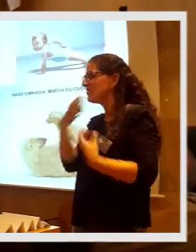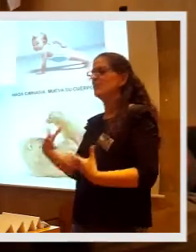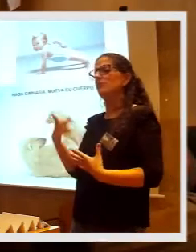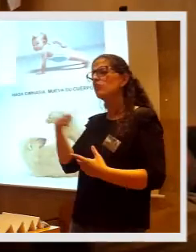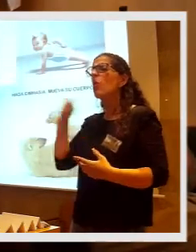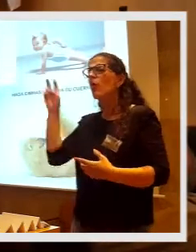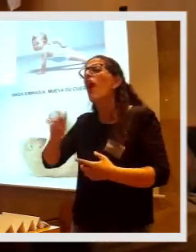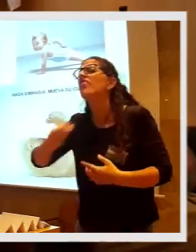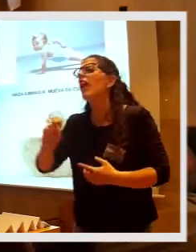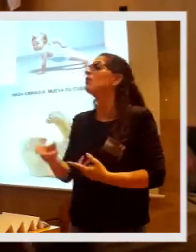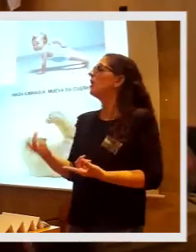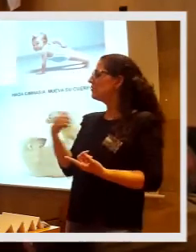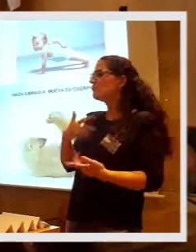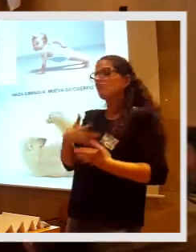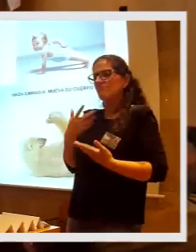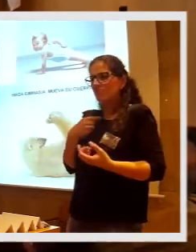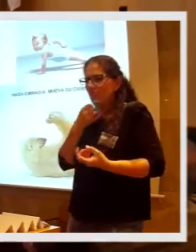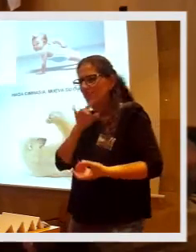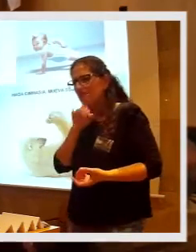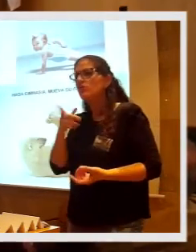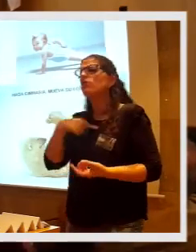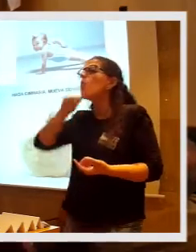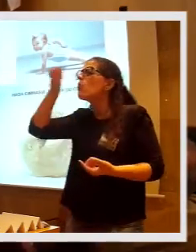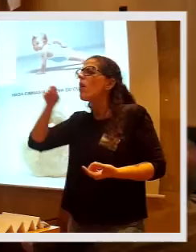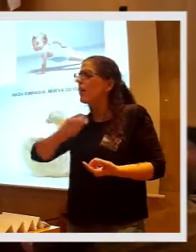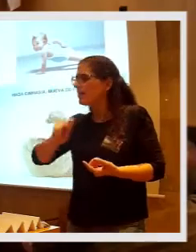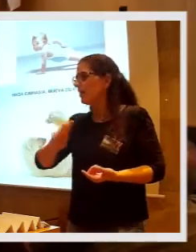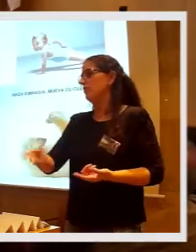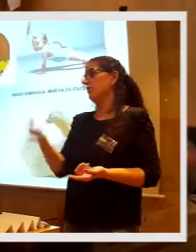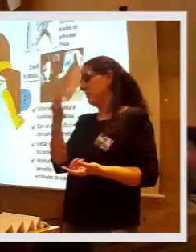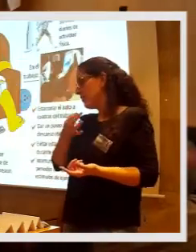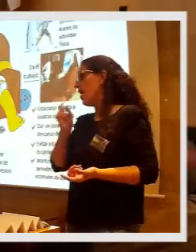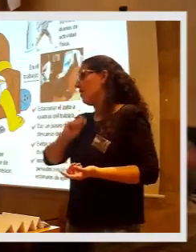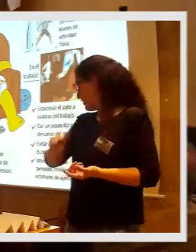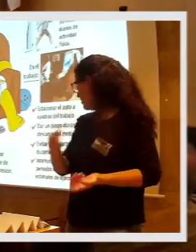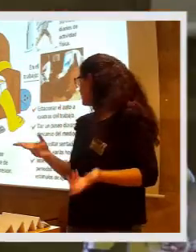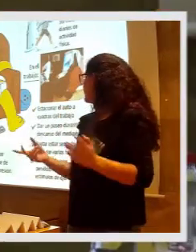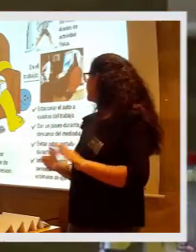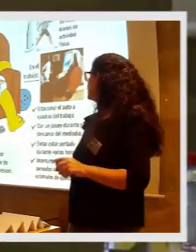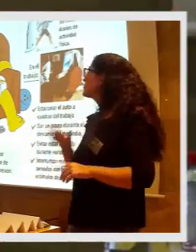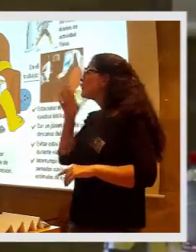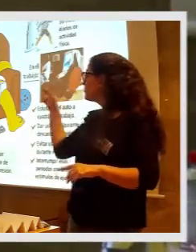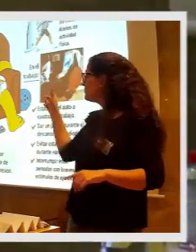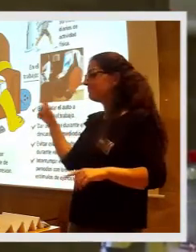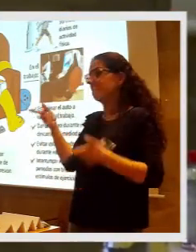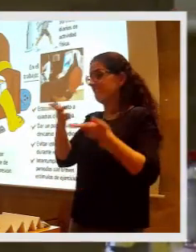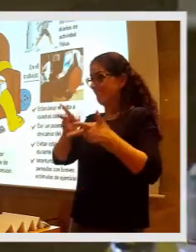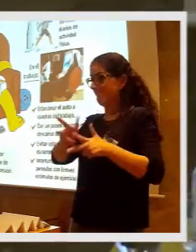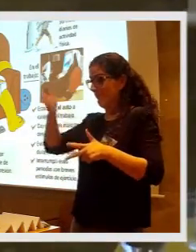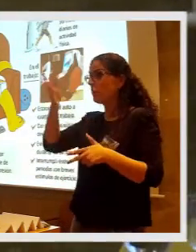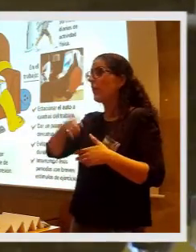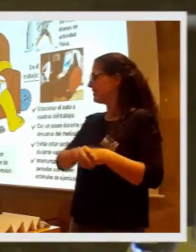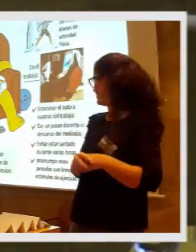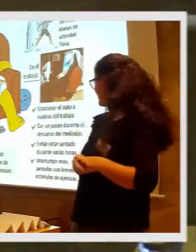Enrique, vengo de andar, hemos estado andando 1 hora todos los días. Eso es maravilloso, ¿no? ¿Por qué? Porque está claro, sabemos que